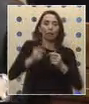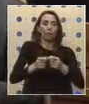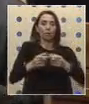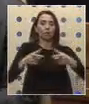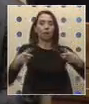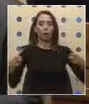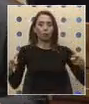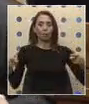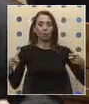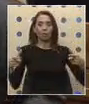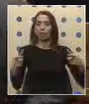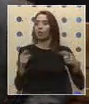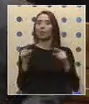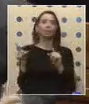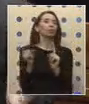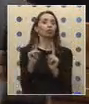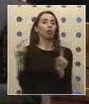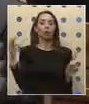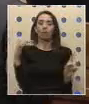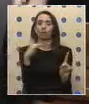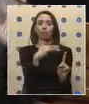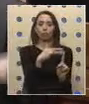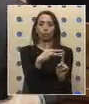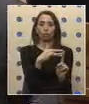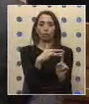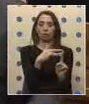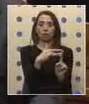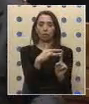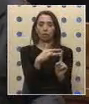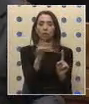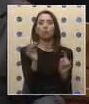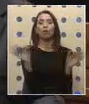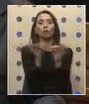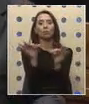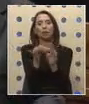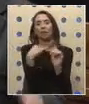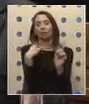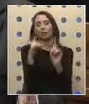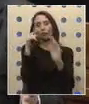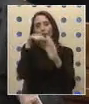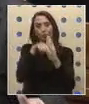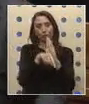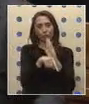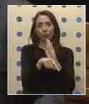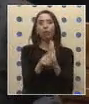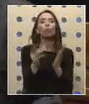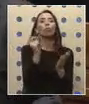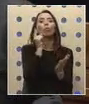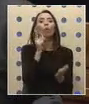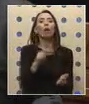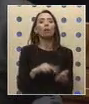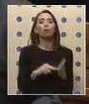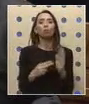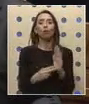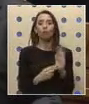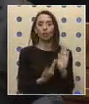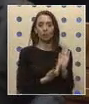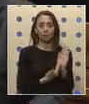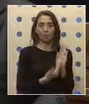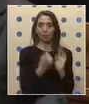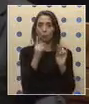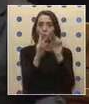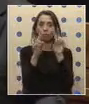tanto no es el factor que más influye. Claro, acotado, no voy a entrar en detalle. ¿Cuál es el problema de esto? Que hay un tema